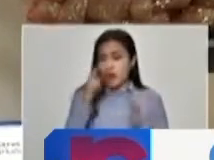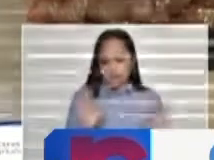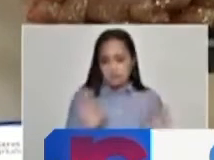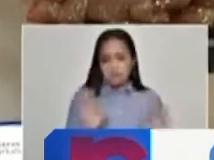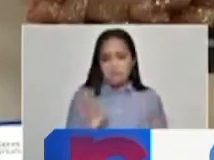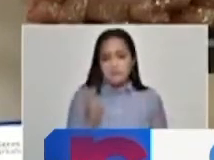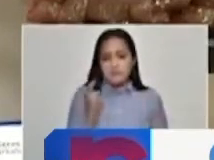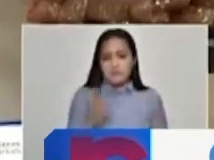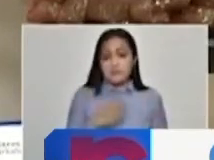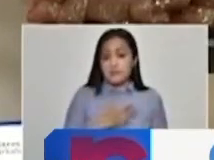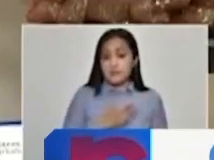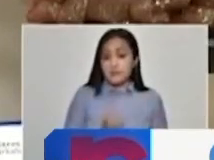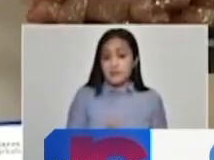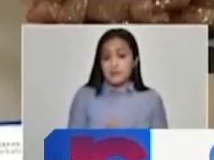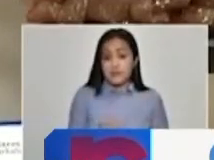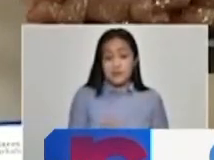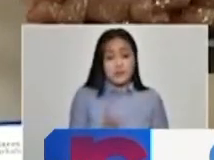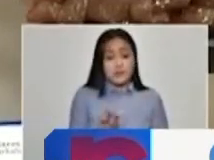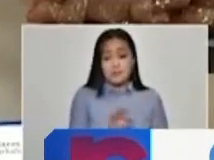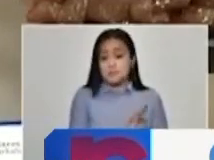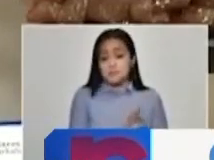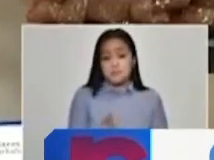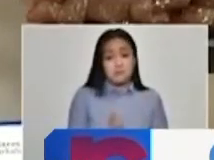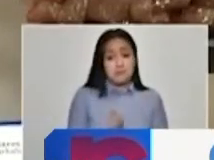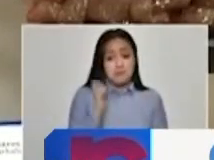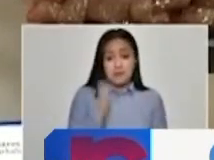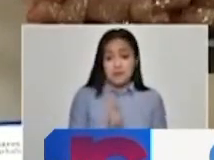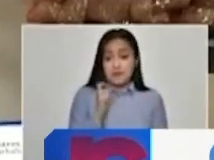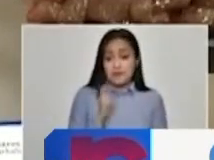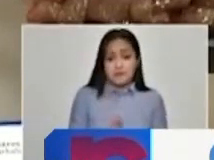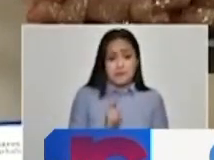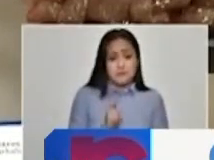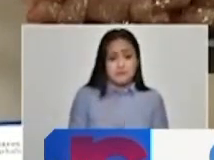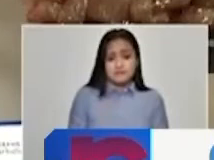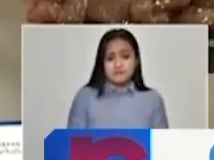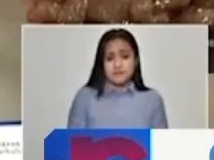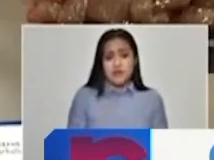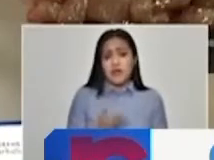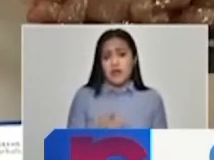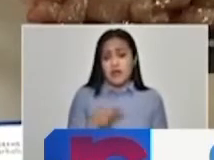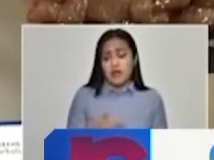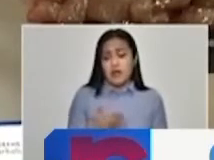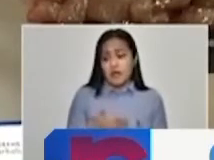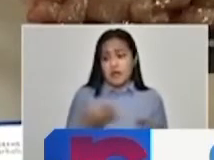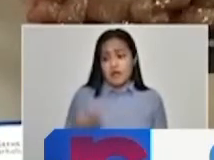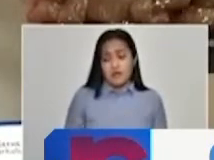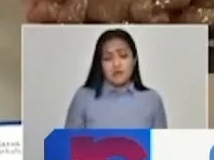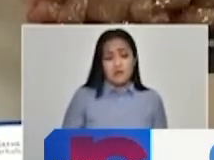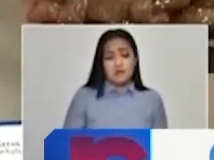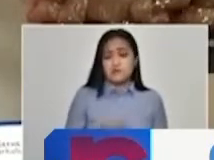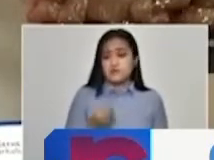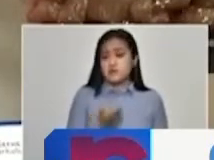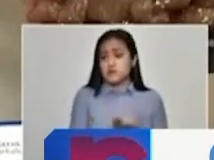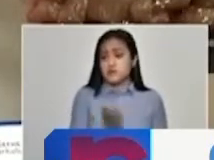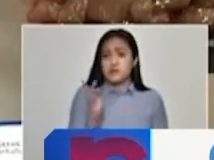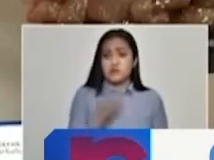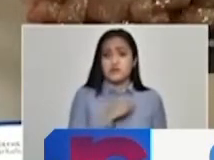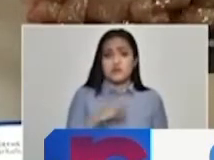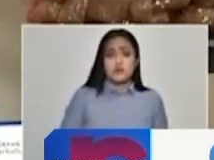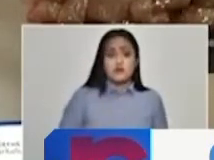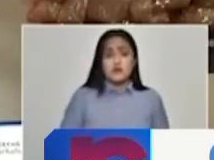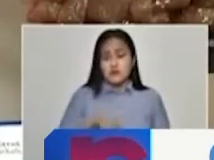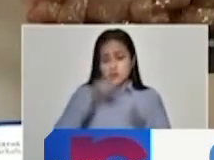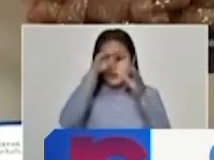ley. Es un derecho que no puede seguirse cobrando como hasta ahorita se ha hecho en muchos municipios de Puebla